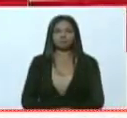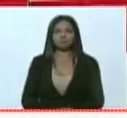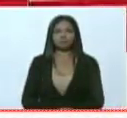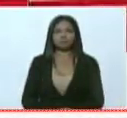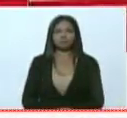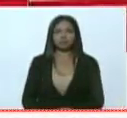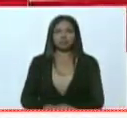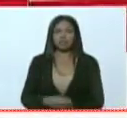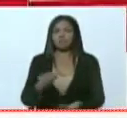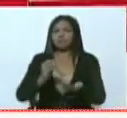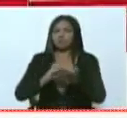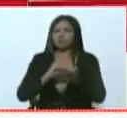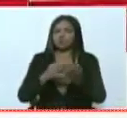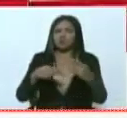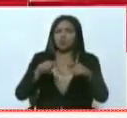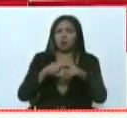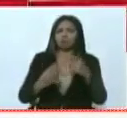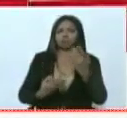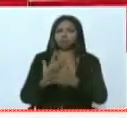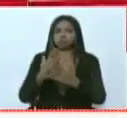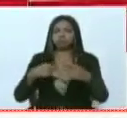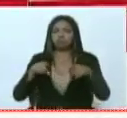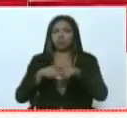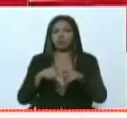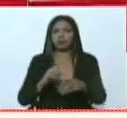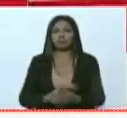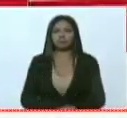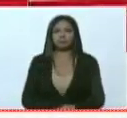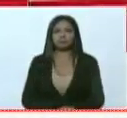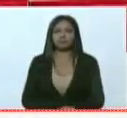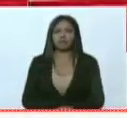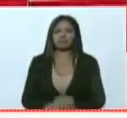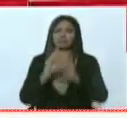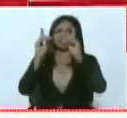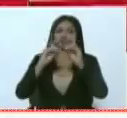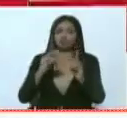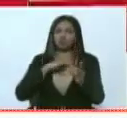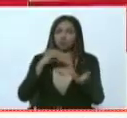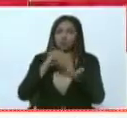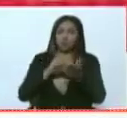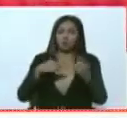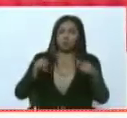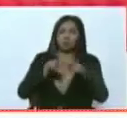de las posiciones que surgen, de las decisiones que se toman